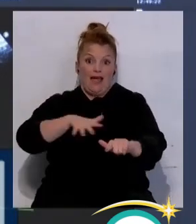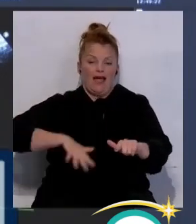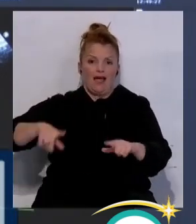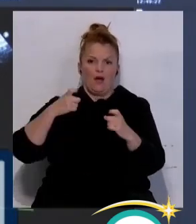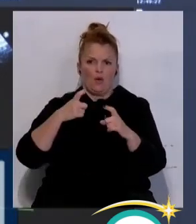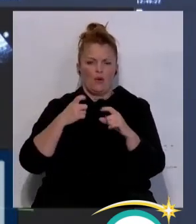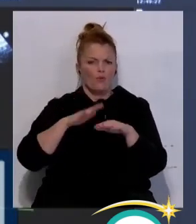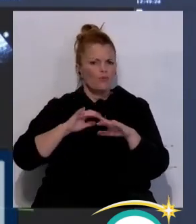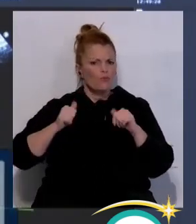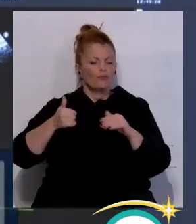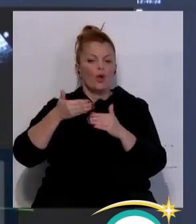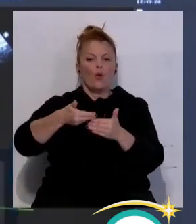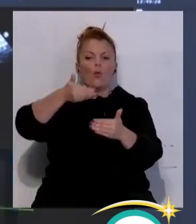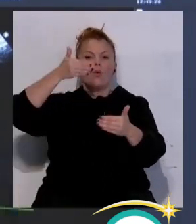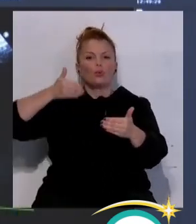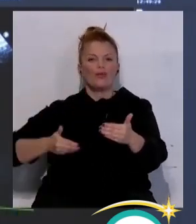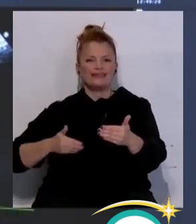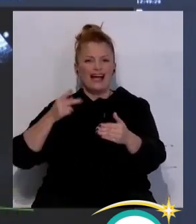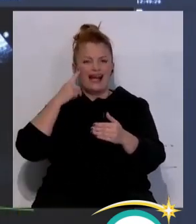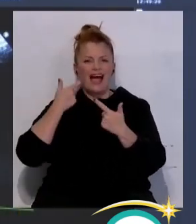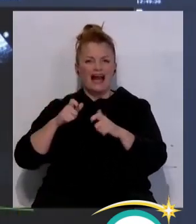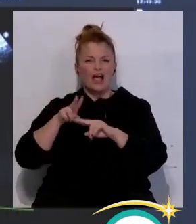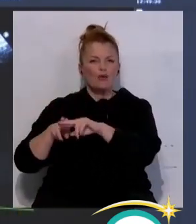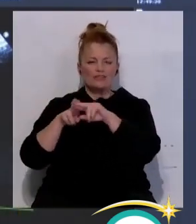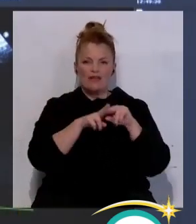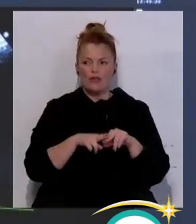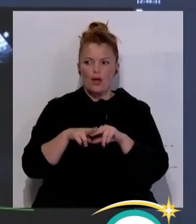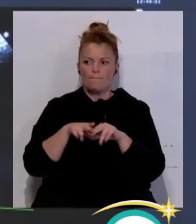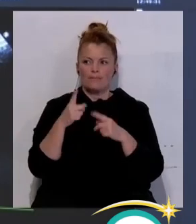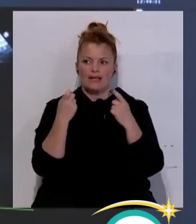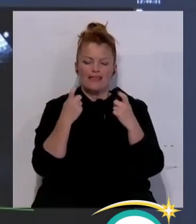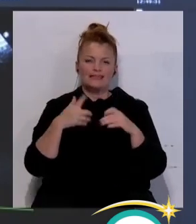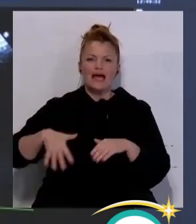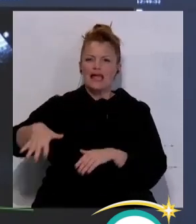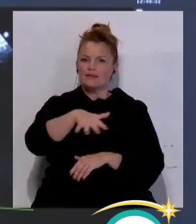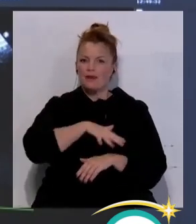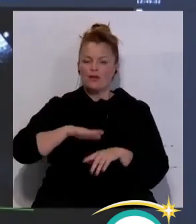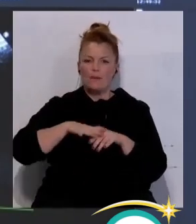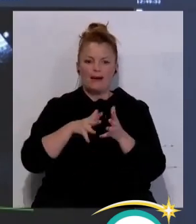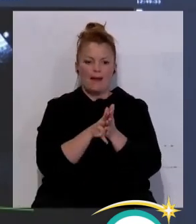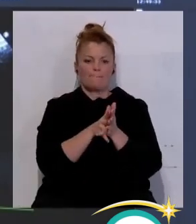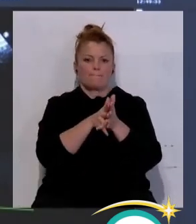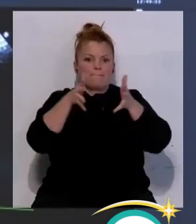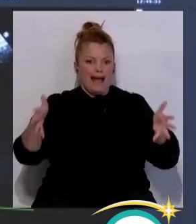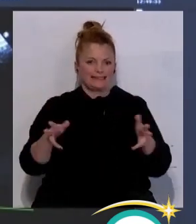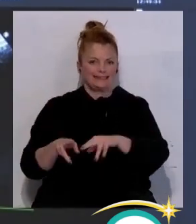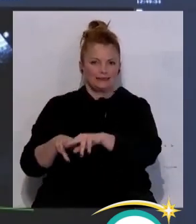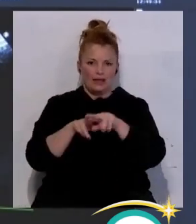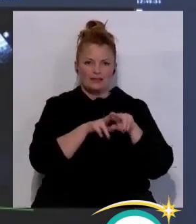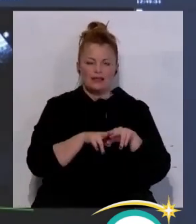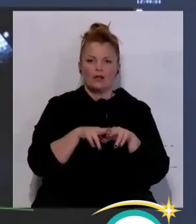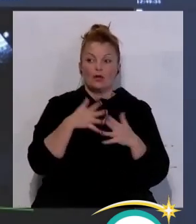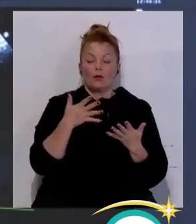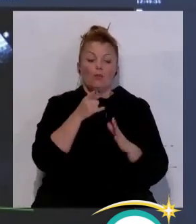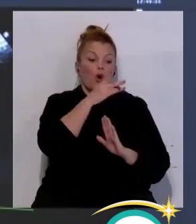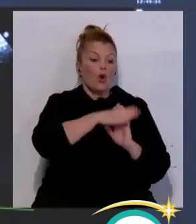inicial estaba justo detrás del área de observación. Se necesitó ese espacio para ampliar la observación, y aparte, bueno, porque por